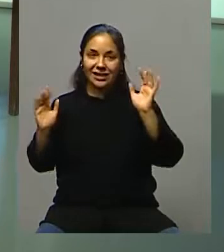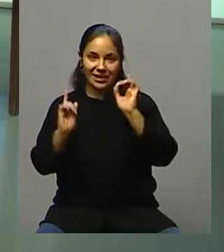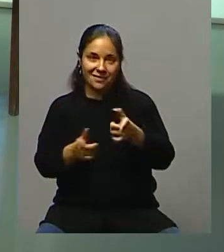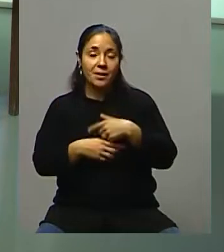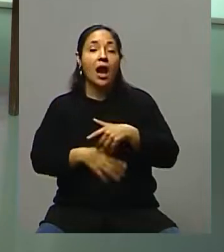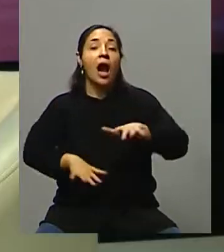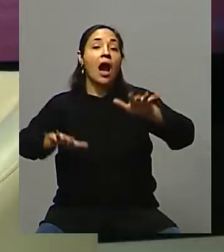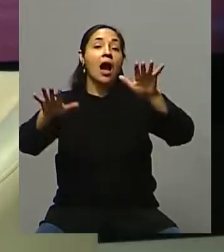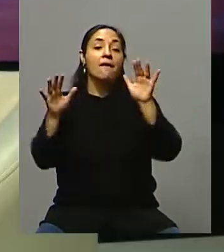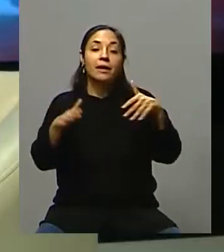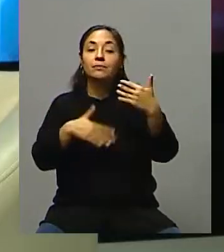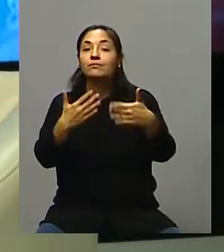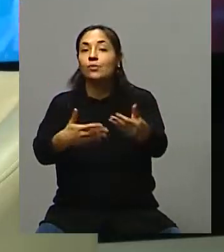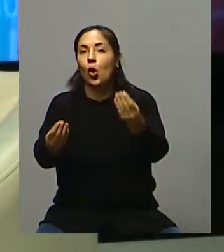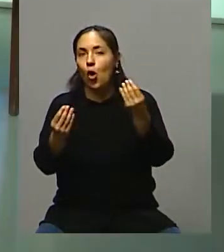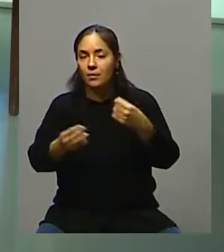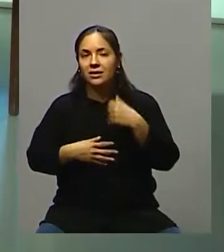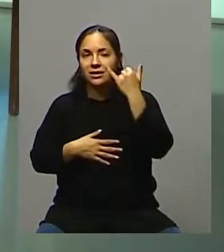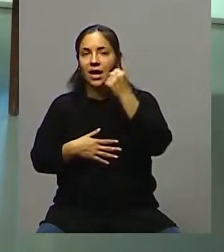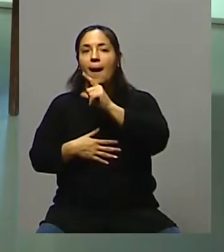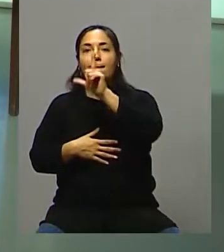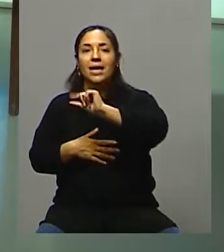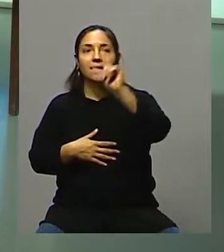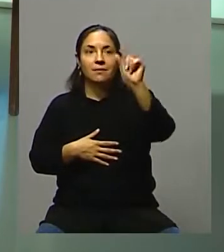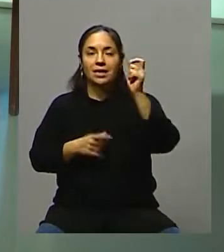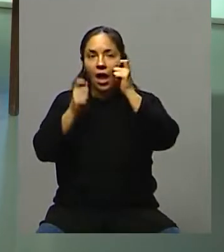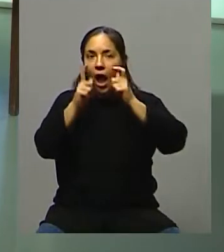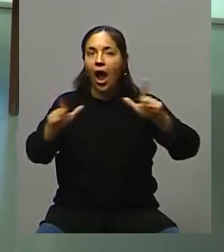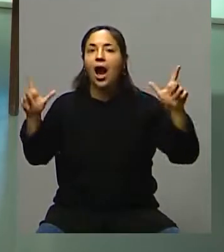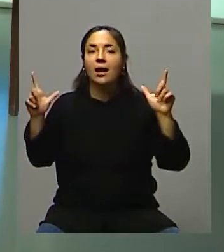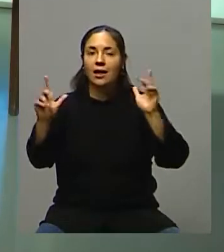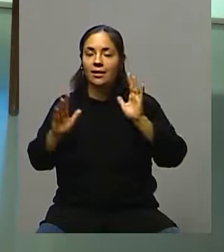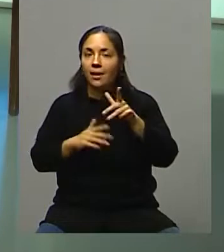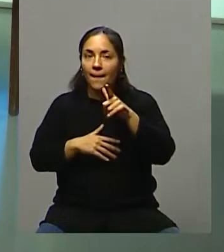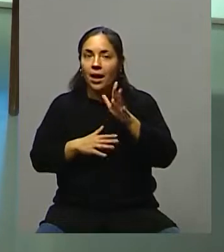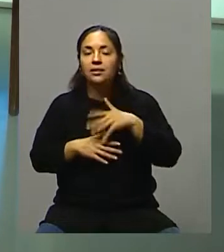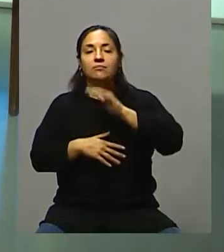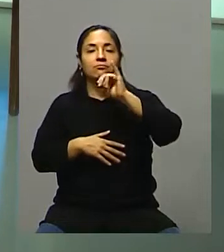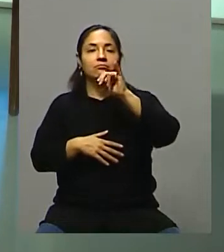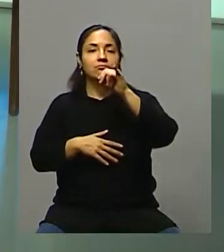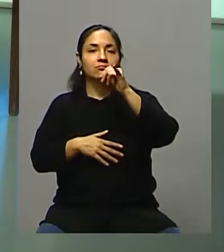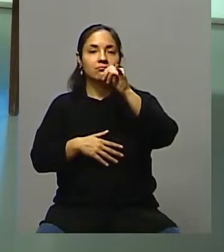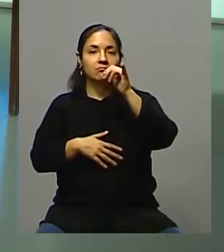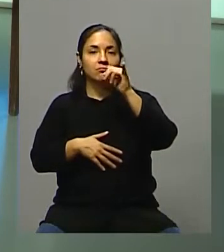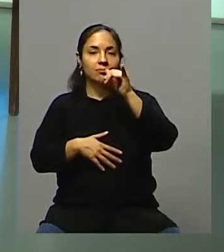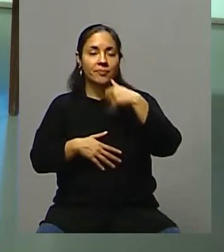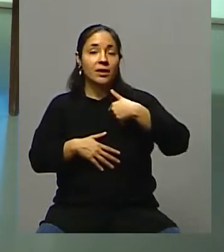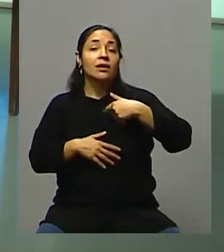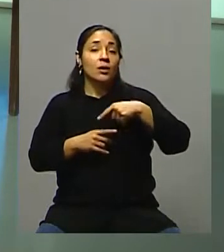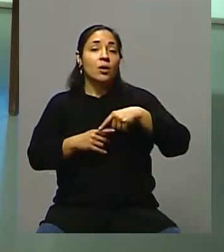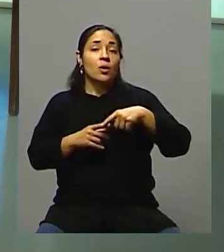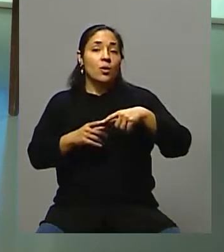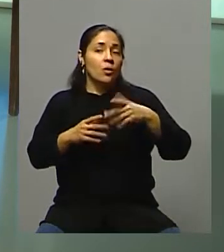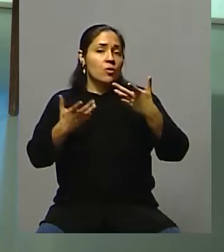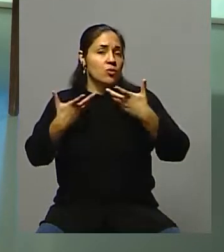Sí. Porque ya son varios los países que están en alerta, también hay que decirlo. Sí, es claro en realidad que lo que sucedía habitualmente y